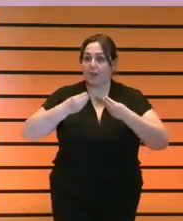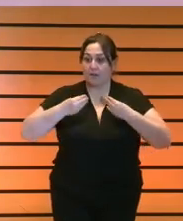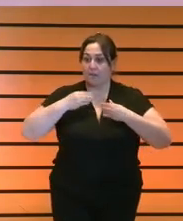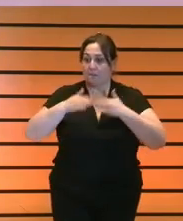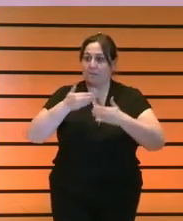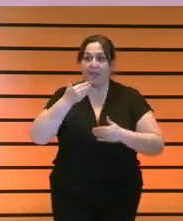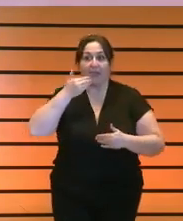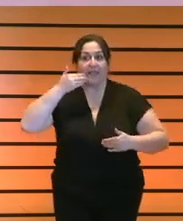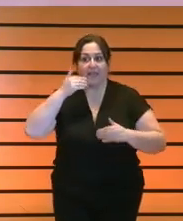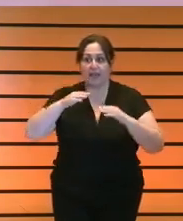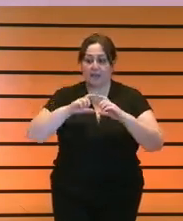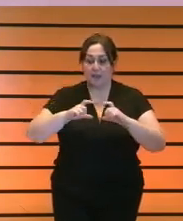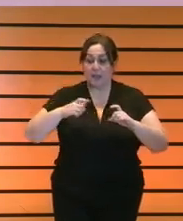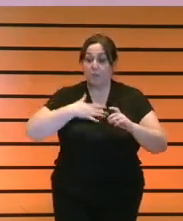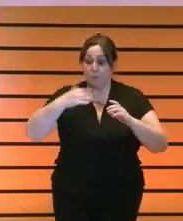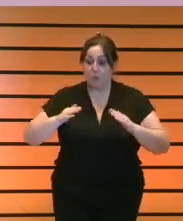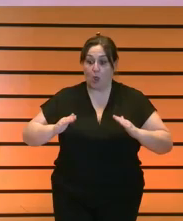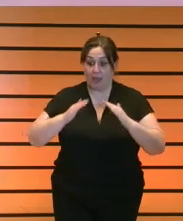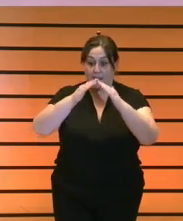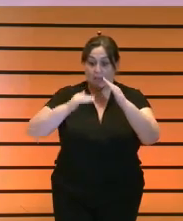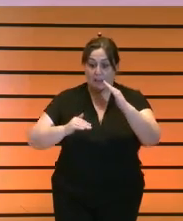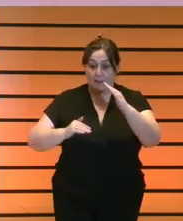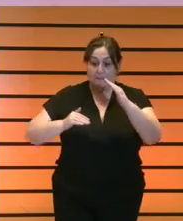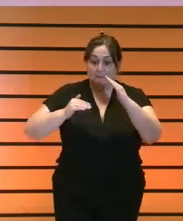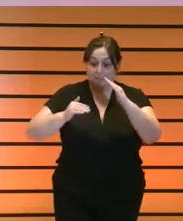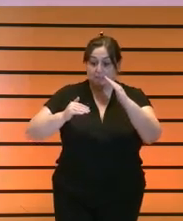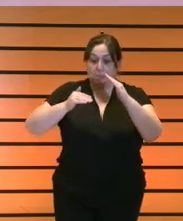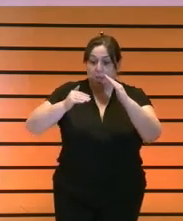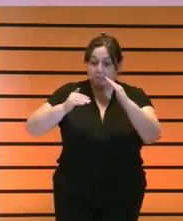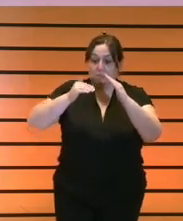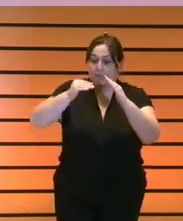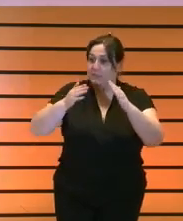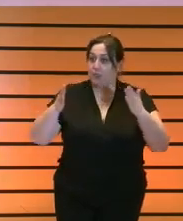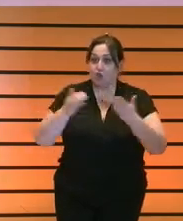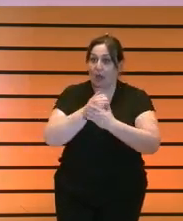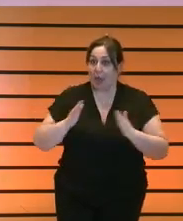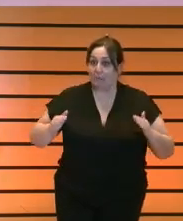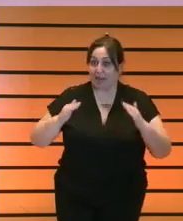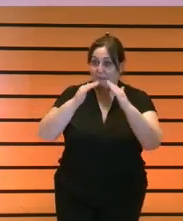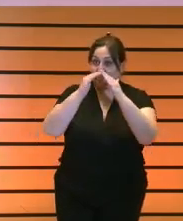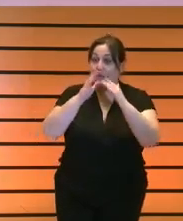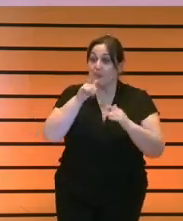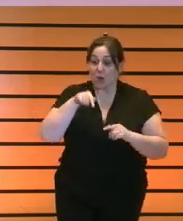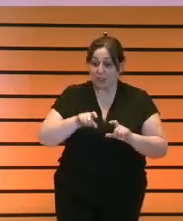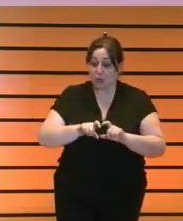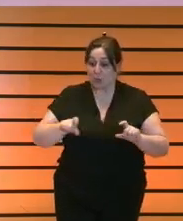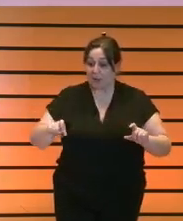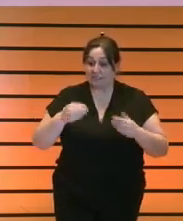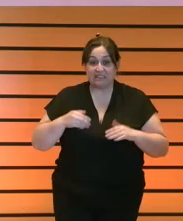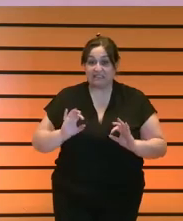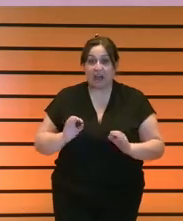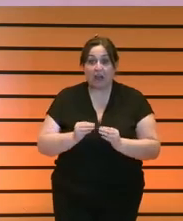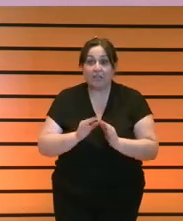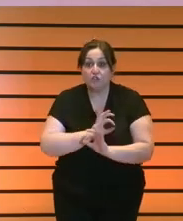y pasar a los siguientes peldaños, ¿no?, de esa pirámide. Pero con eso no llega, con eso ya está todo hecho.